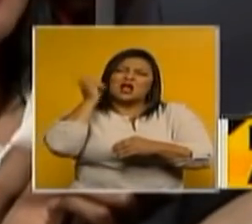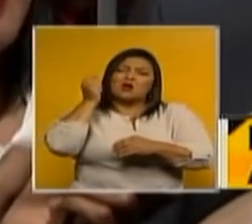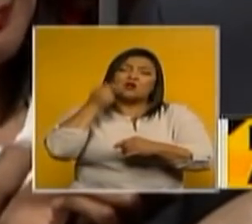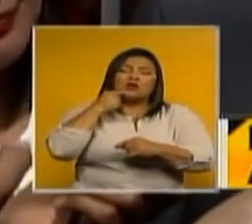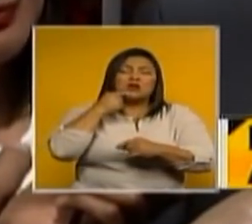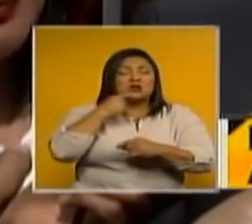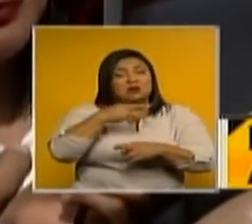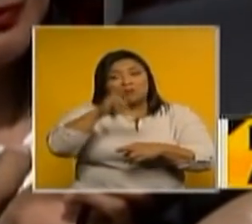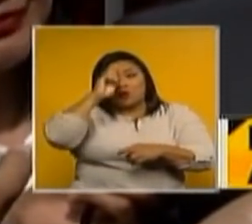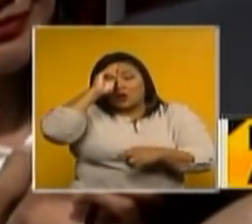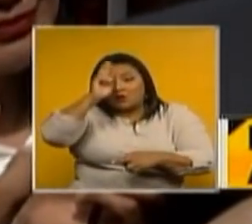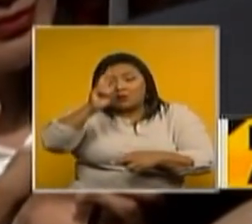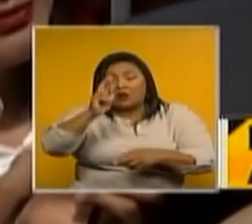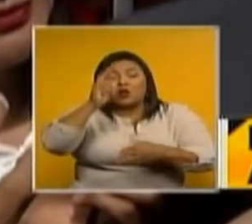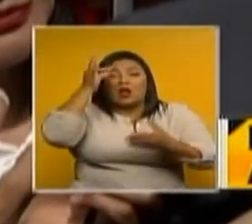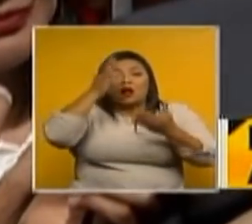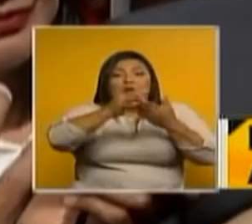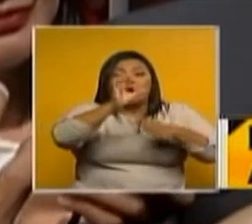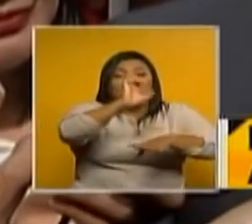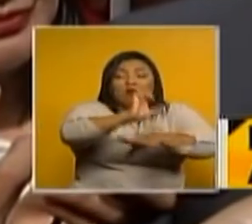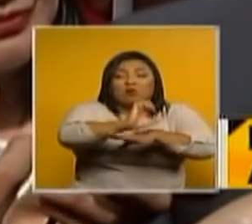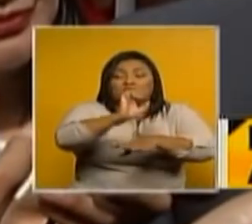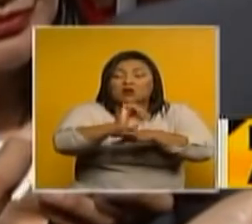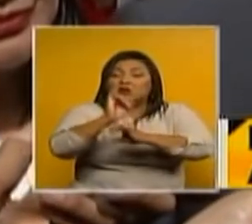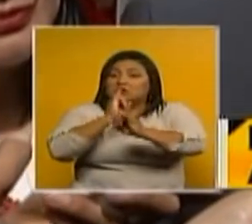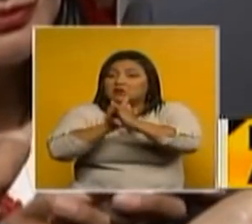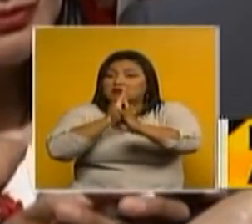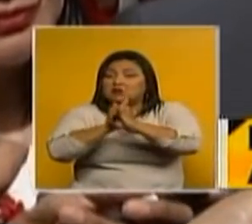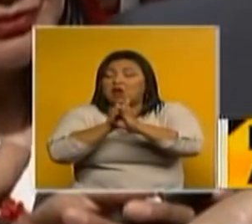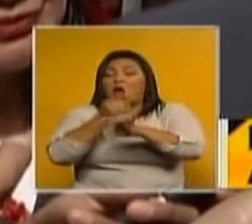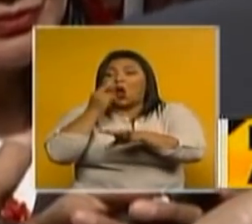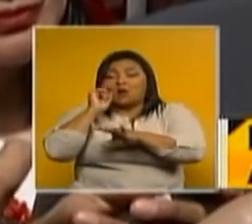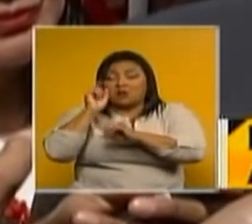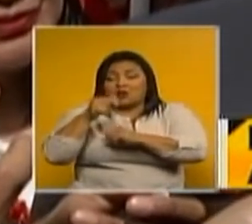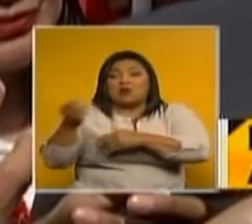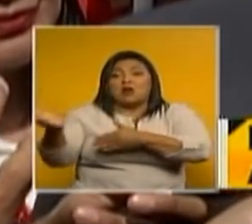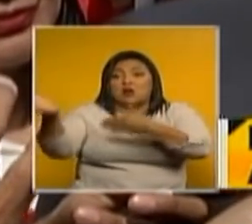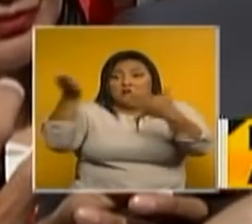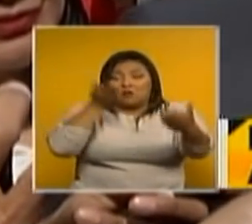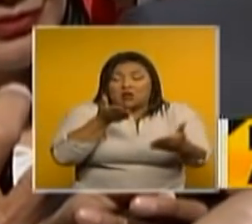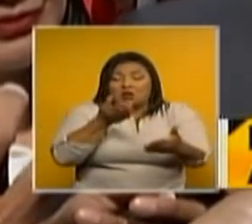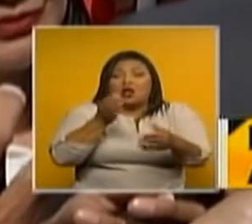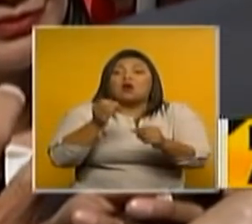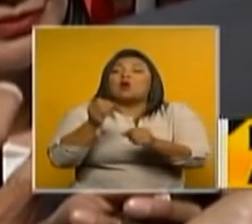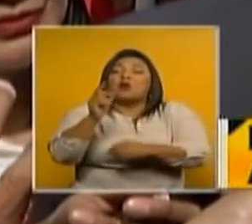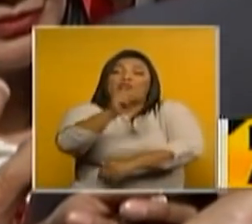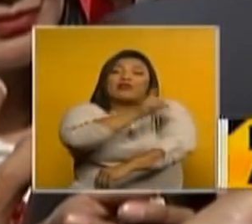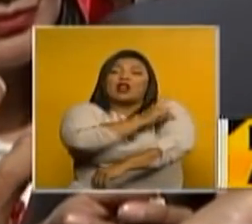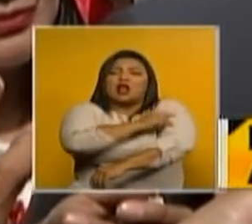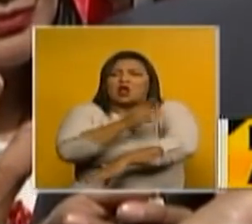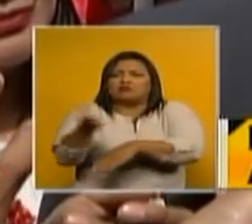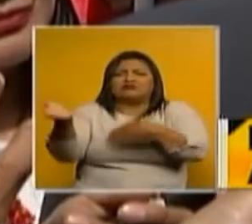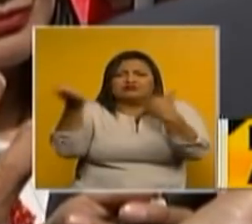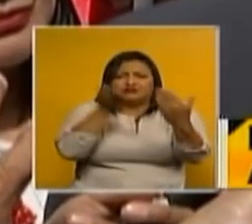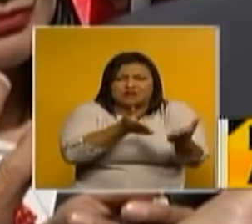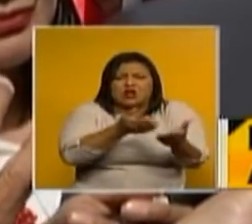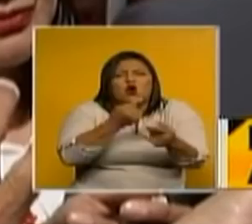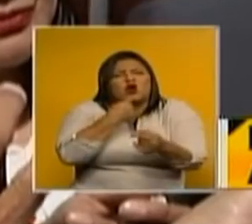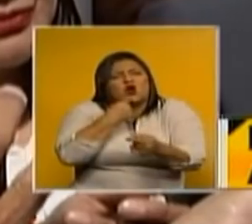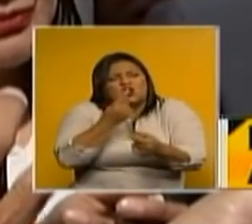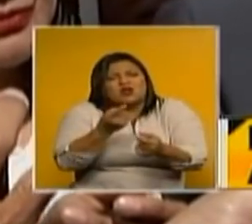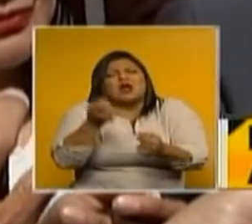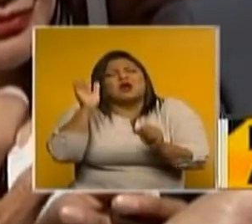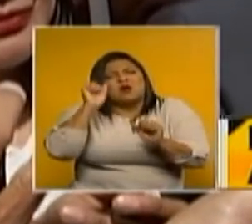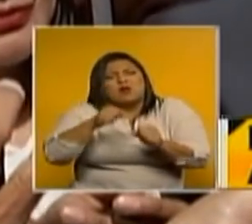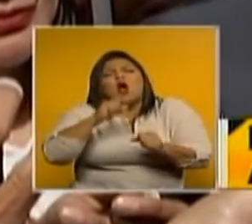respeto al pueblo ecuatoriano, a las instituciones, el señor debió venir, el señor debió mandar un delegado o decir, ¿sabe qué?